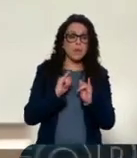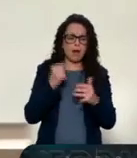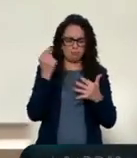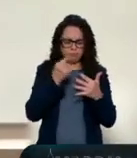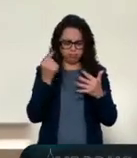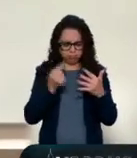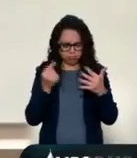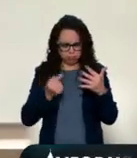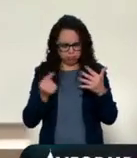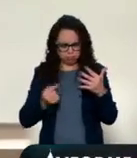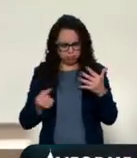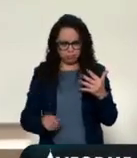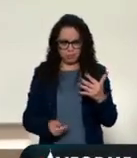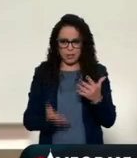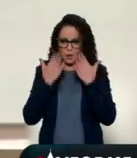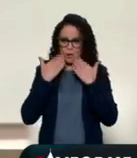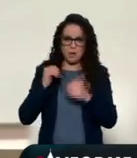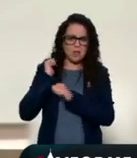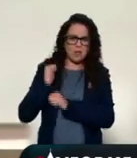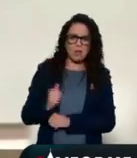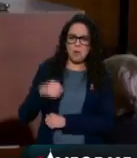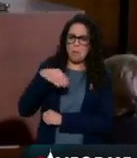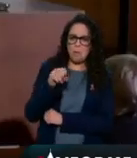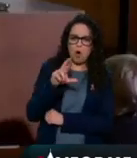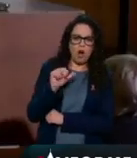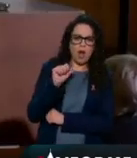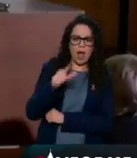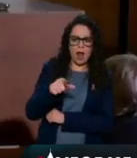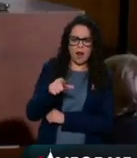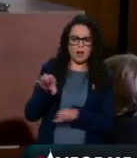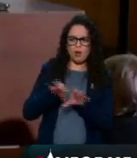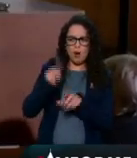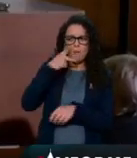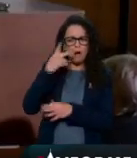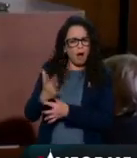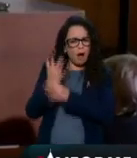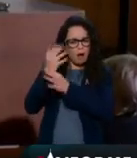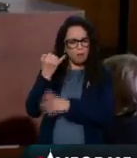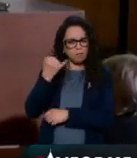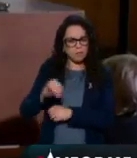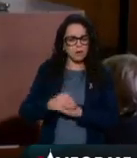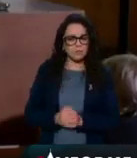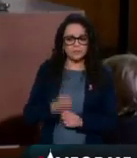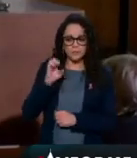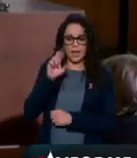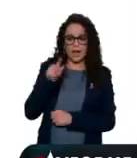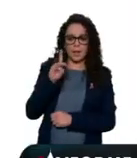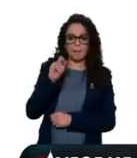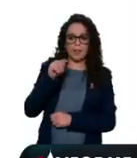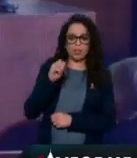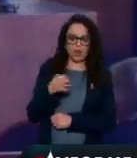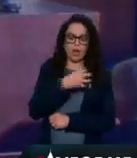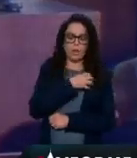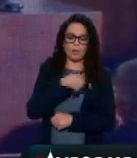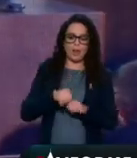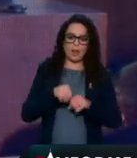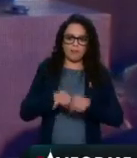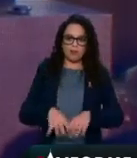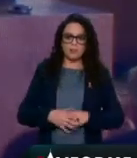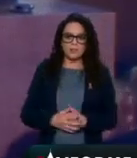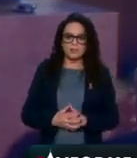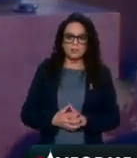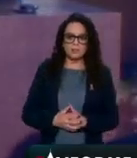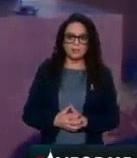cosas sin ninguna autoridad moral para decirlo. Eric Pinto, Informe Capital.